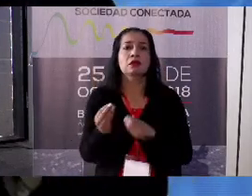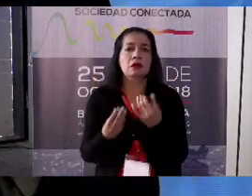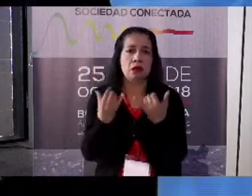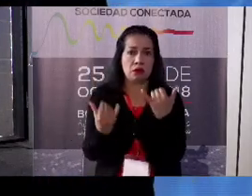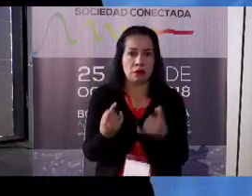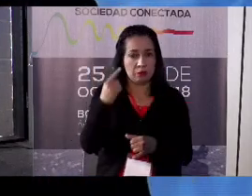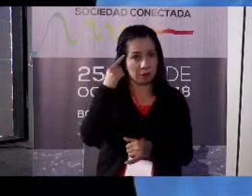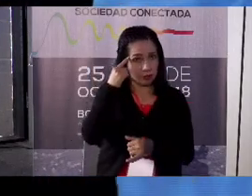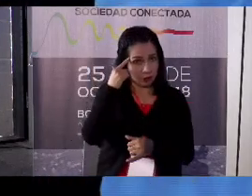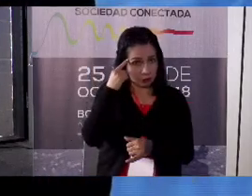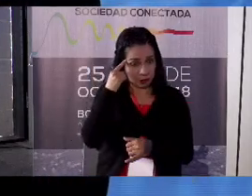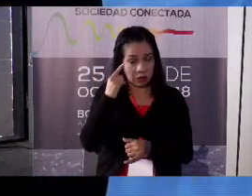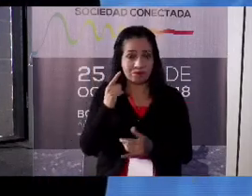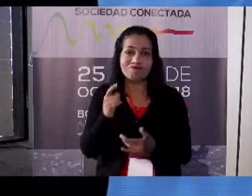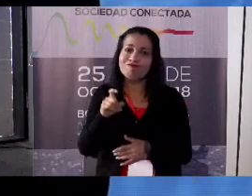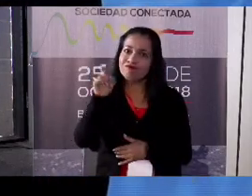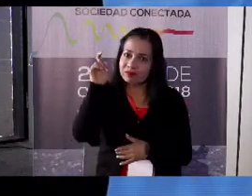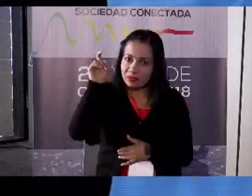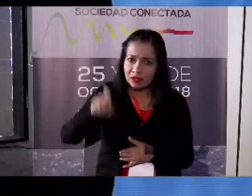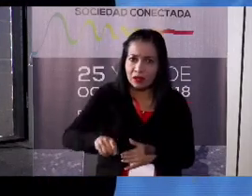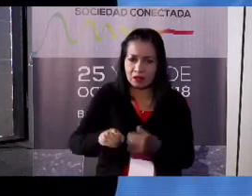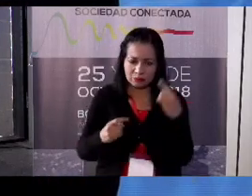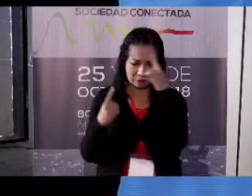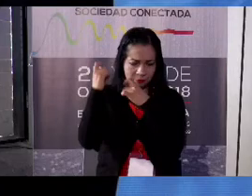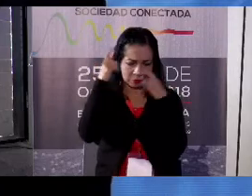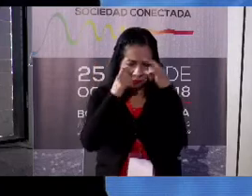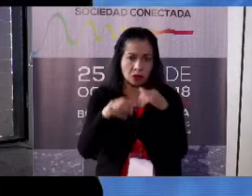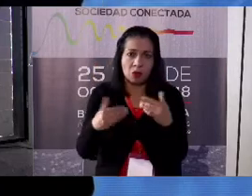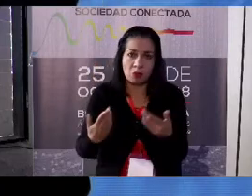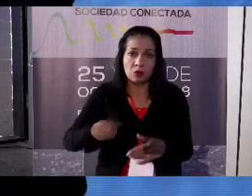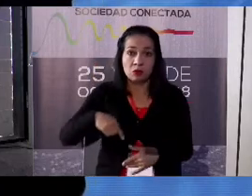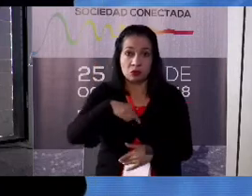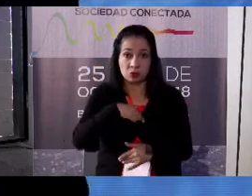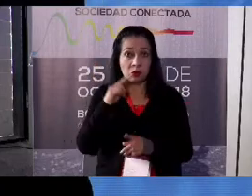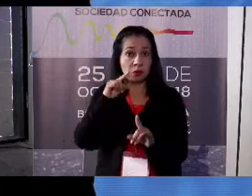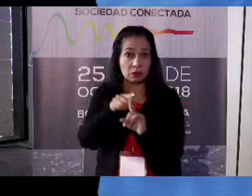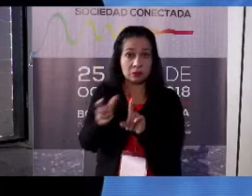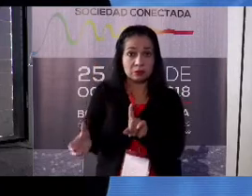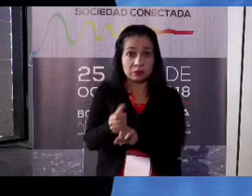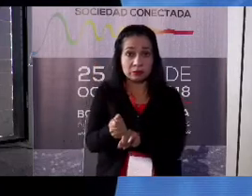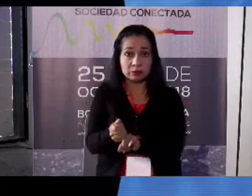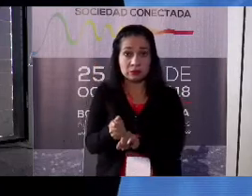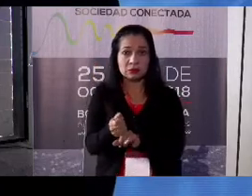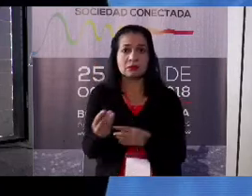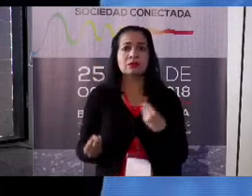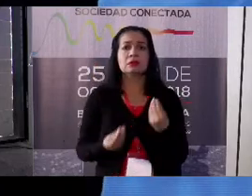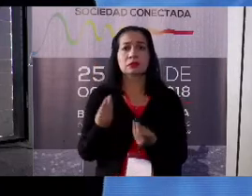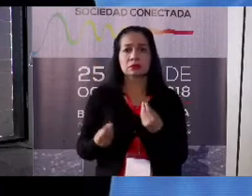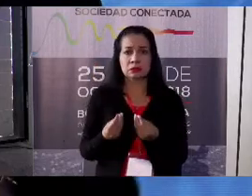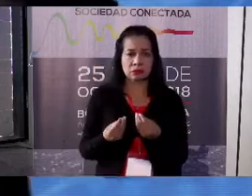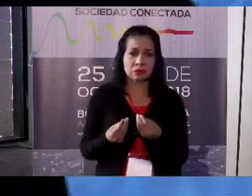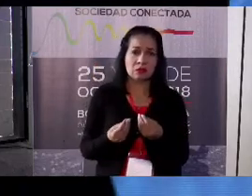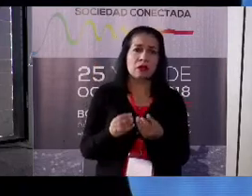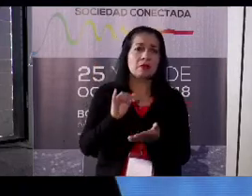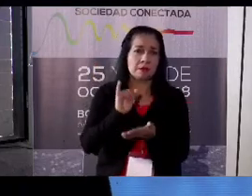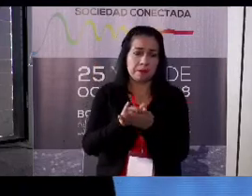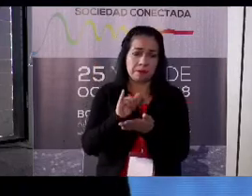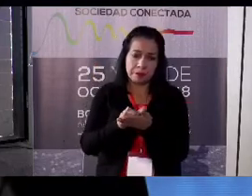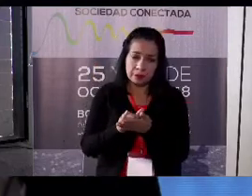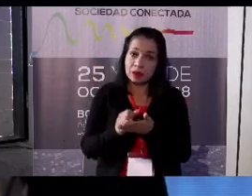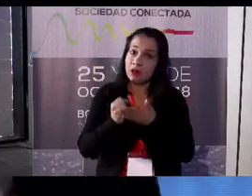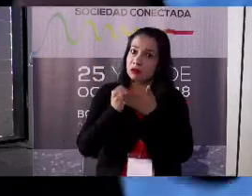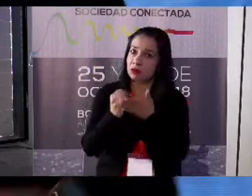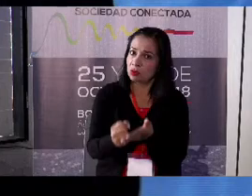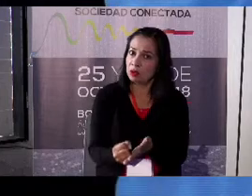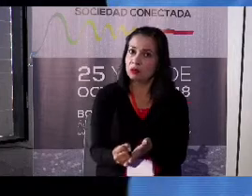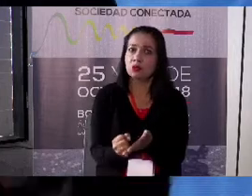pensar muy seriamente Cómo nosotros para poder lograr esto vamos a llevar a una estabilidad